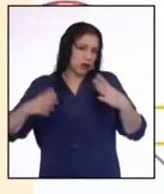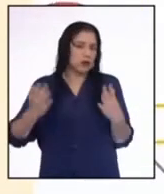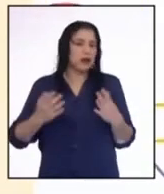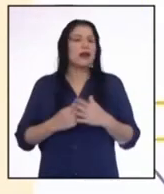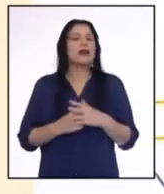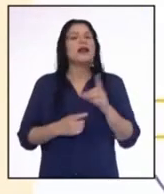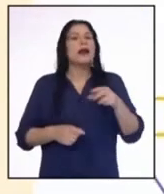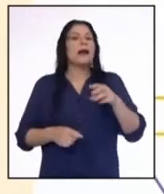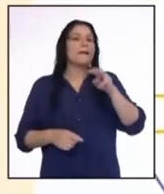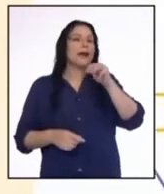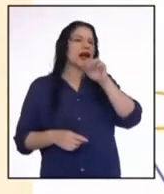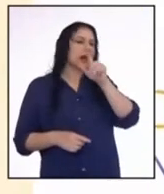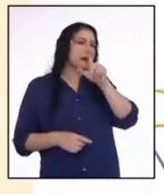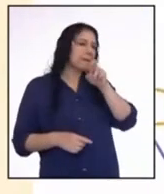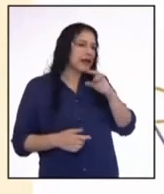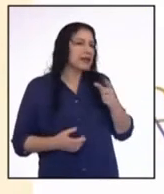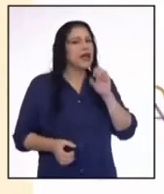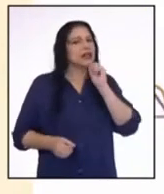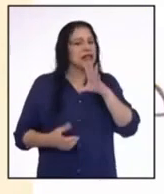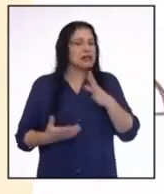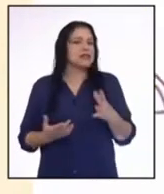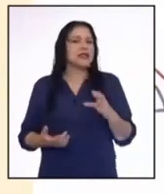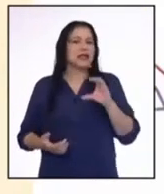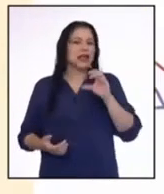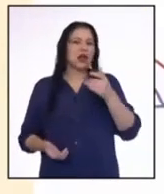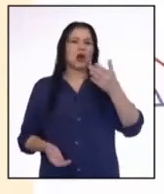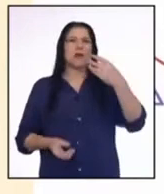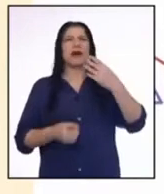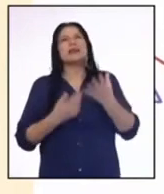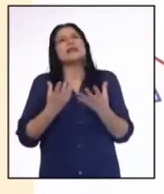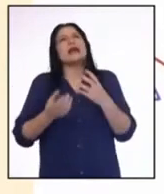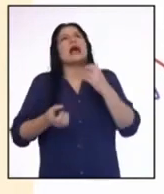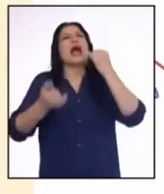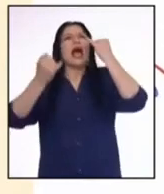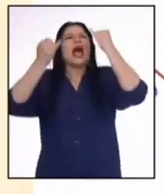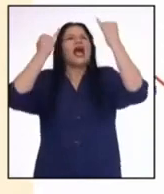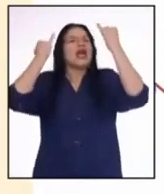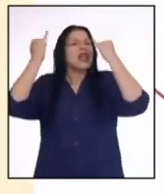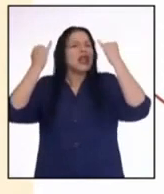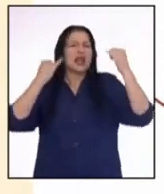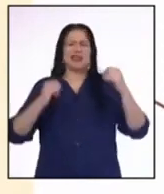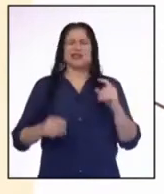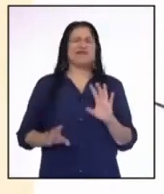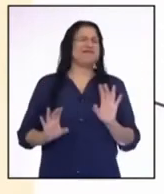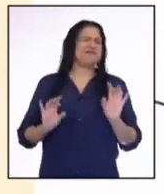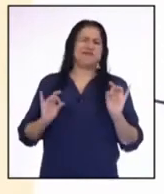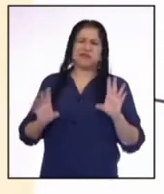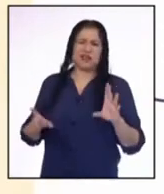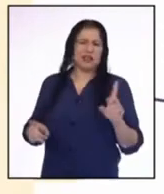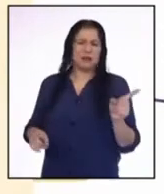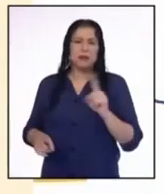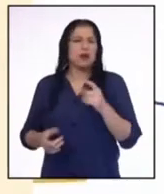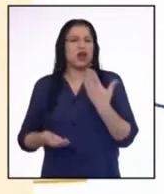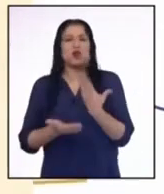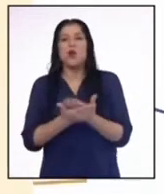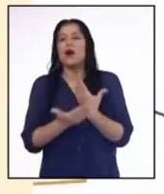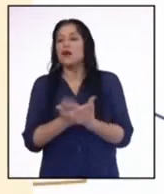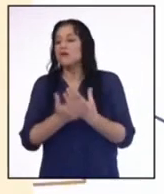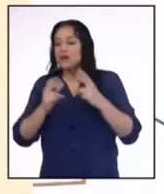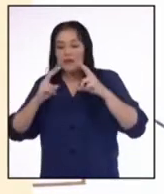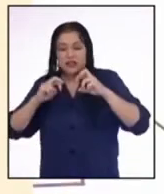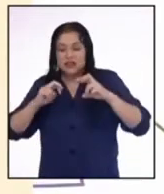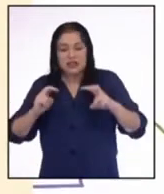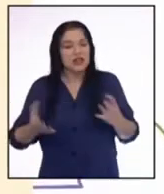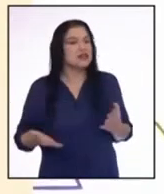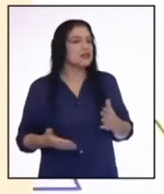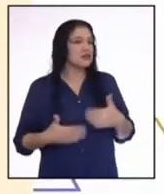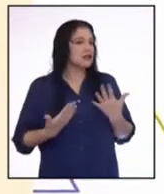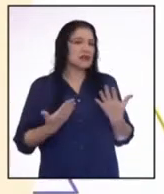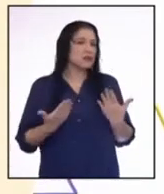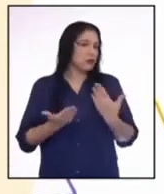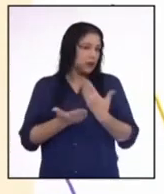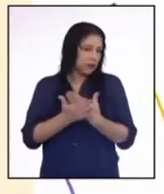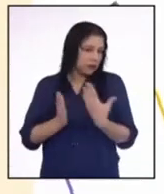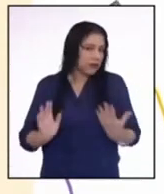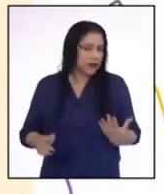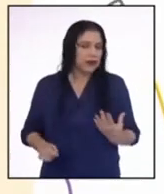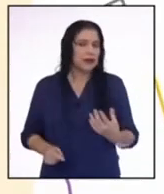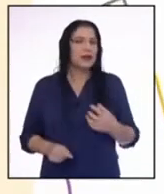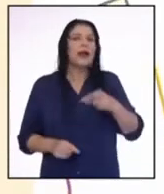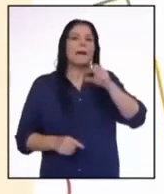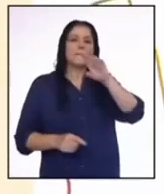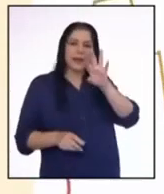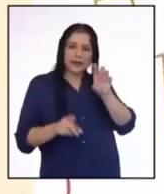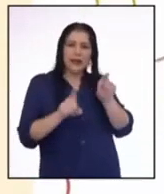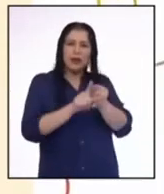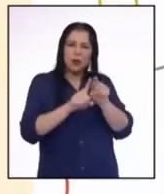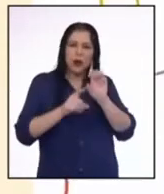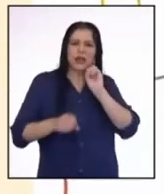Petal, especialista, señala que Cobb hace muchas suposiciones escandalosas para las cuales no existen investigaciones que las respalden. Petal también